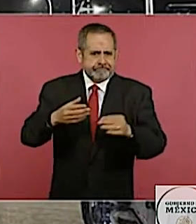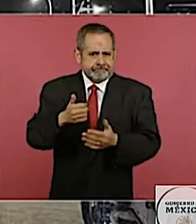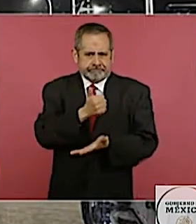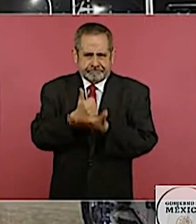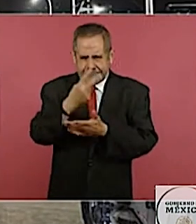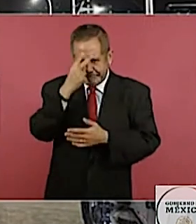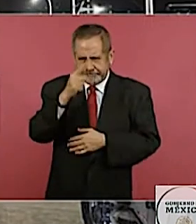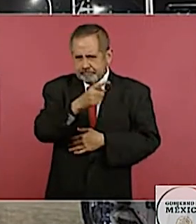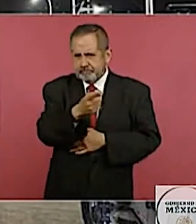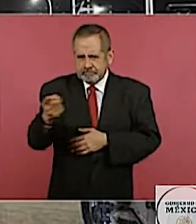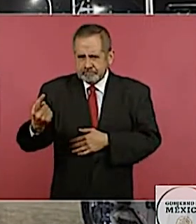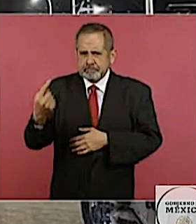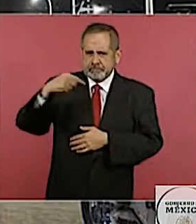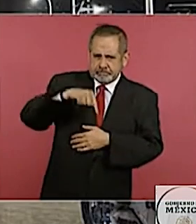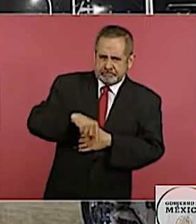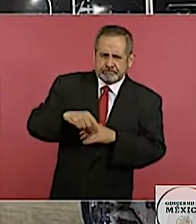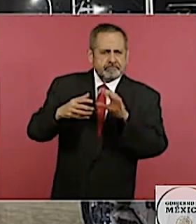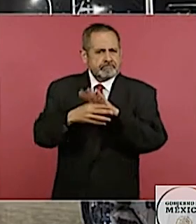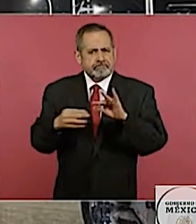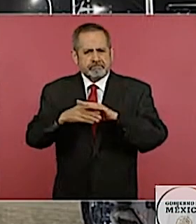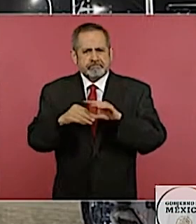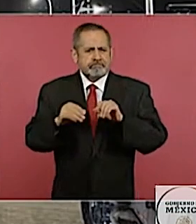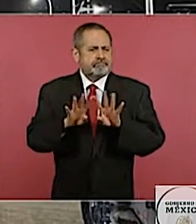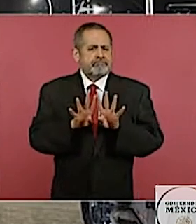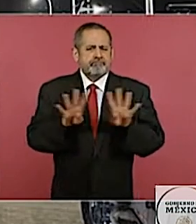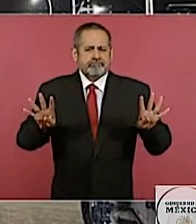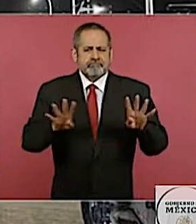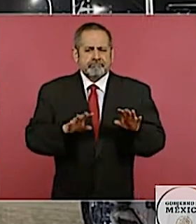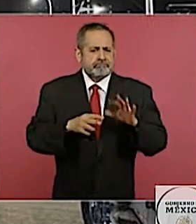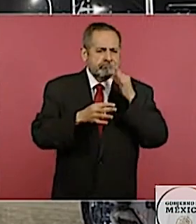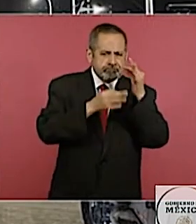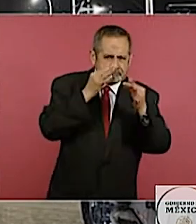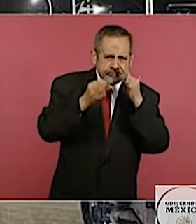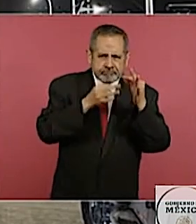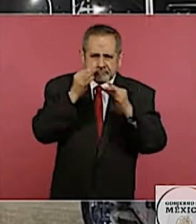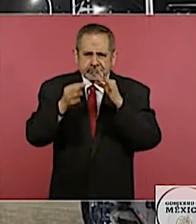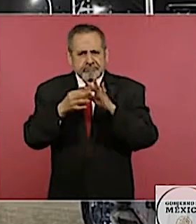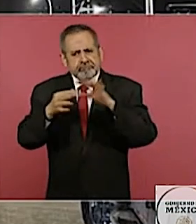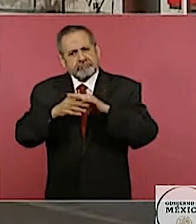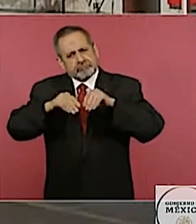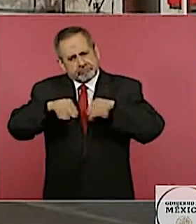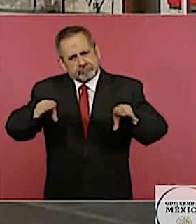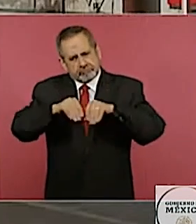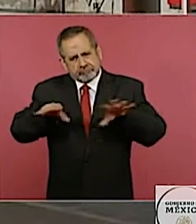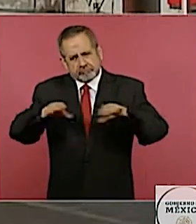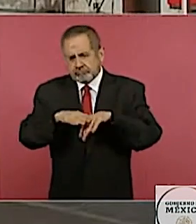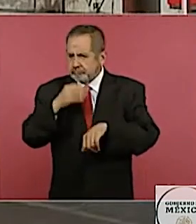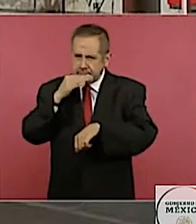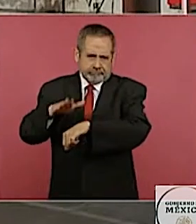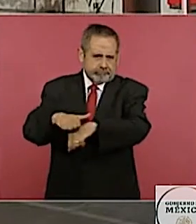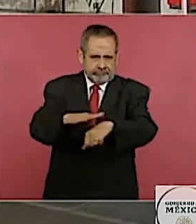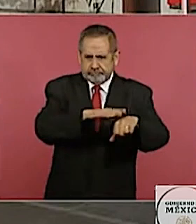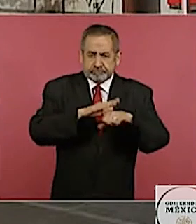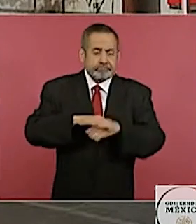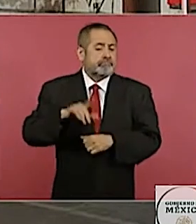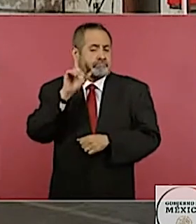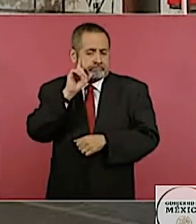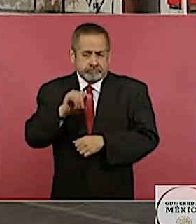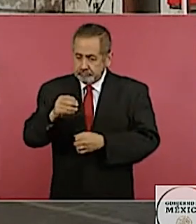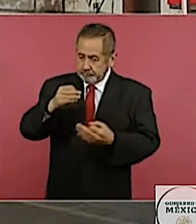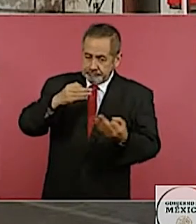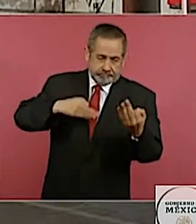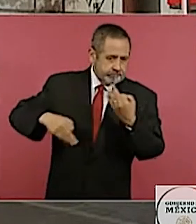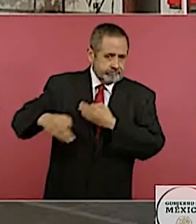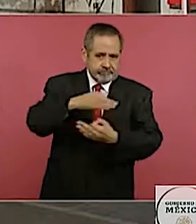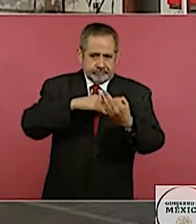aquí Bueno van a estar todos los miembros del gabinete de una vez lo doy a conocer mañana todos